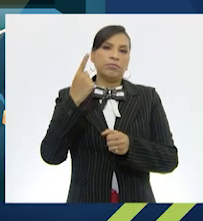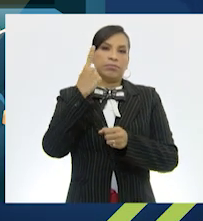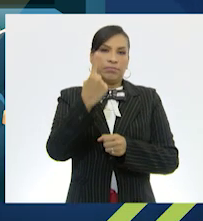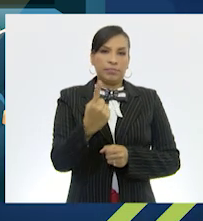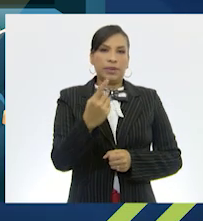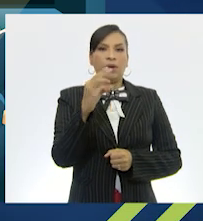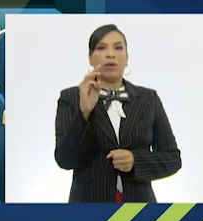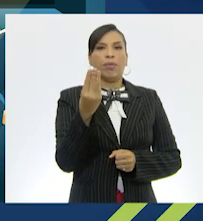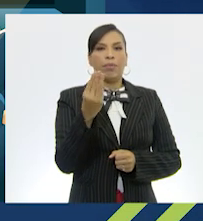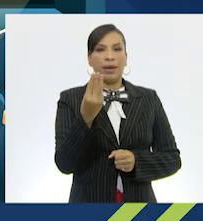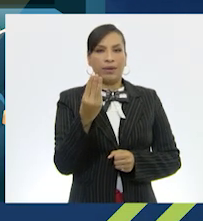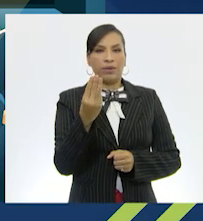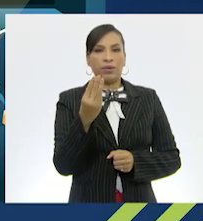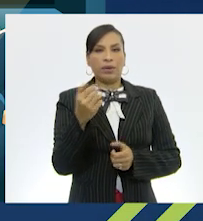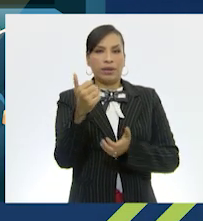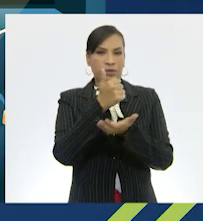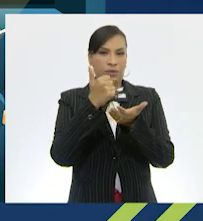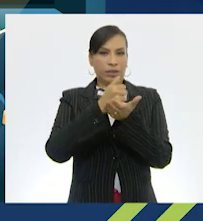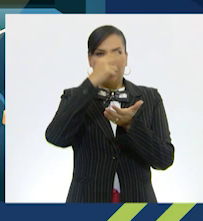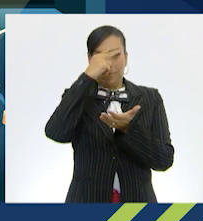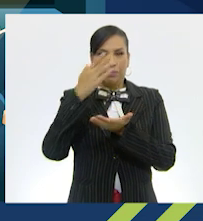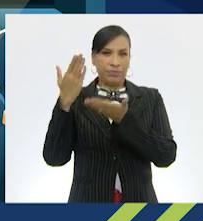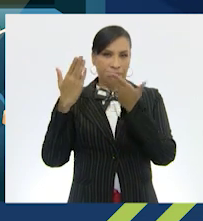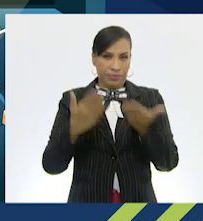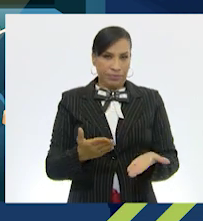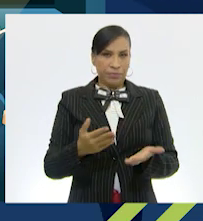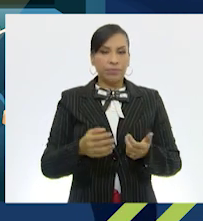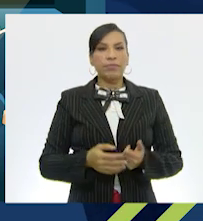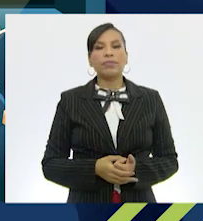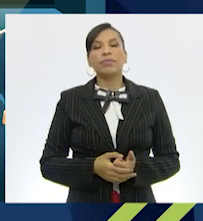de mayo, a la Ciudad de México.